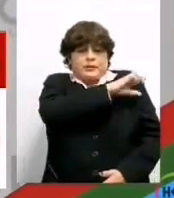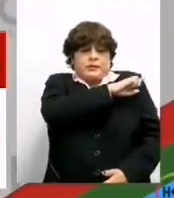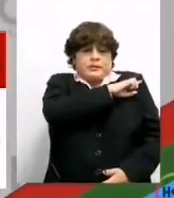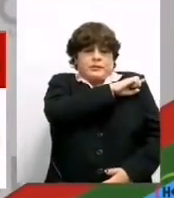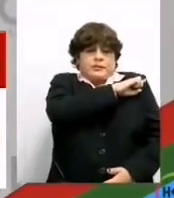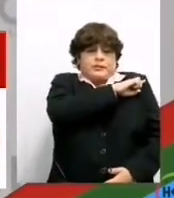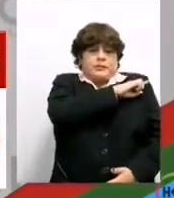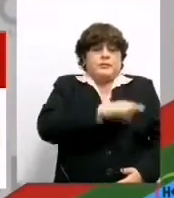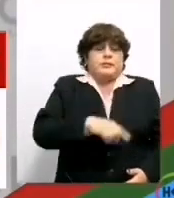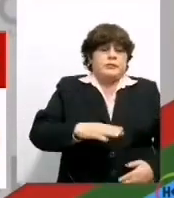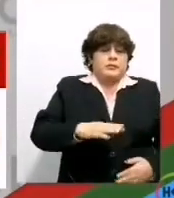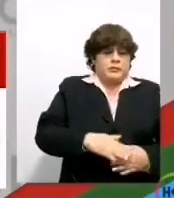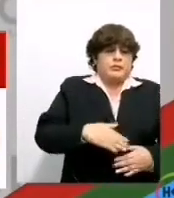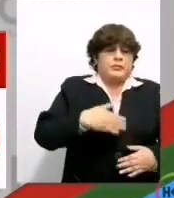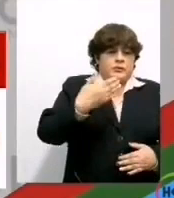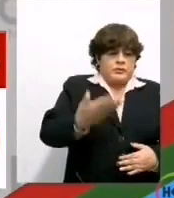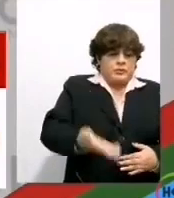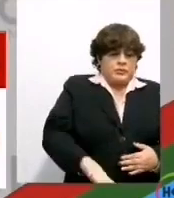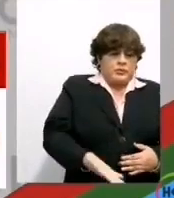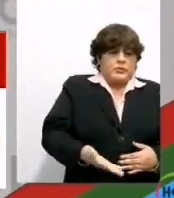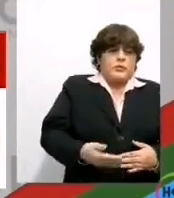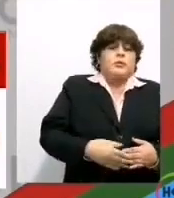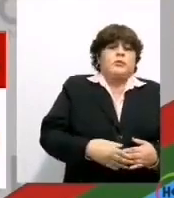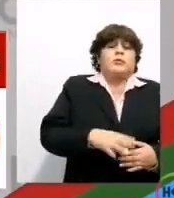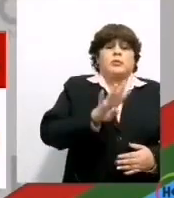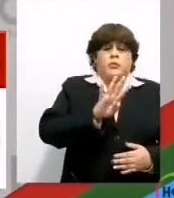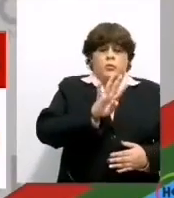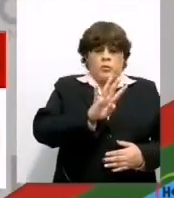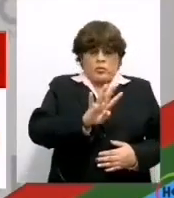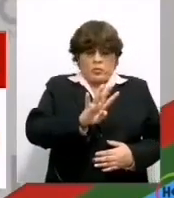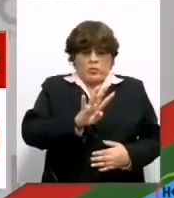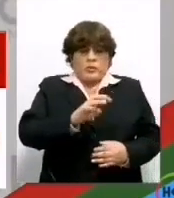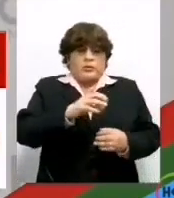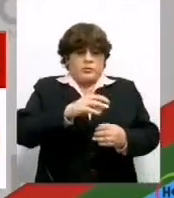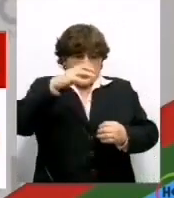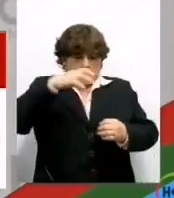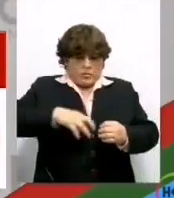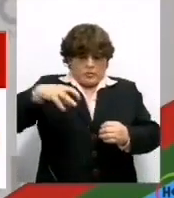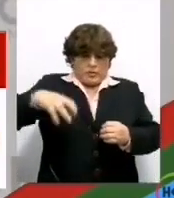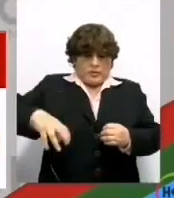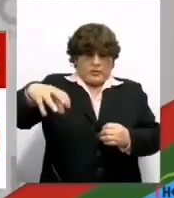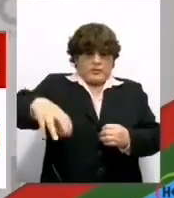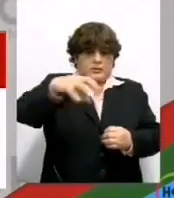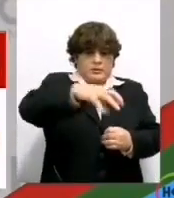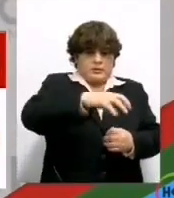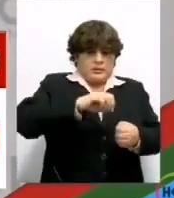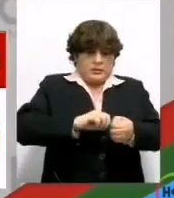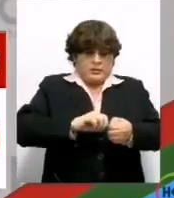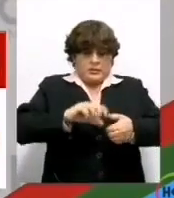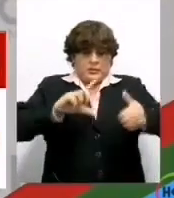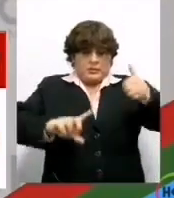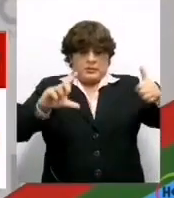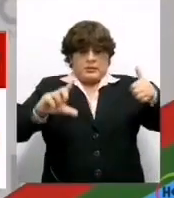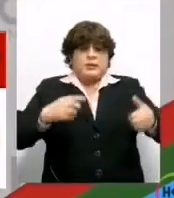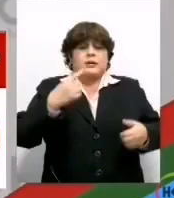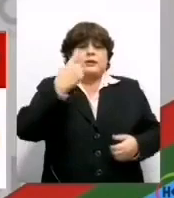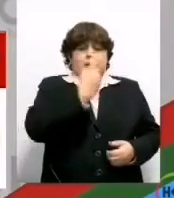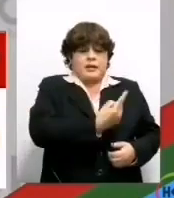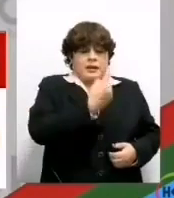y luego hay cuatro cuencas acá en la región la Libertad en cada cuenca vamos